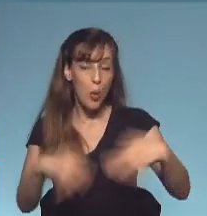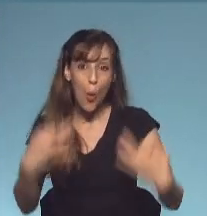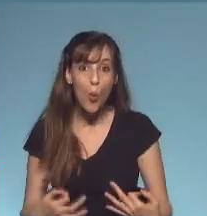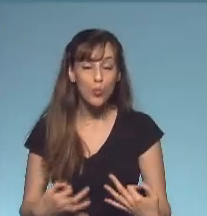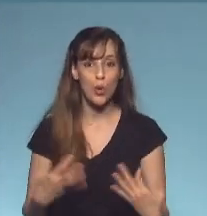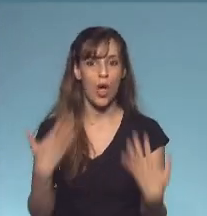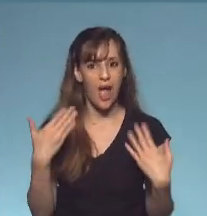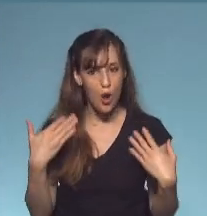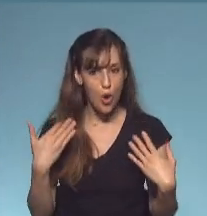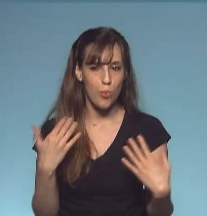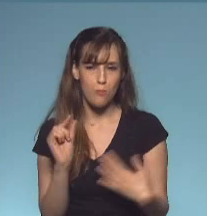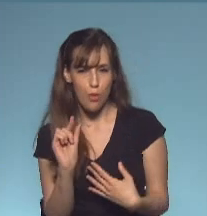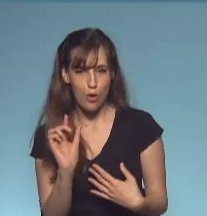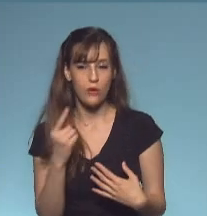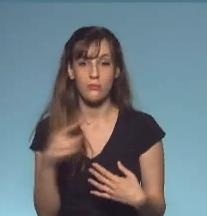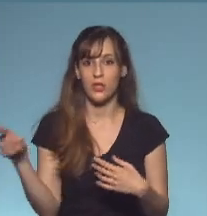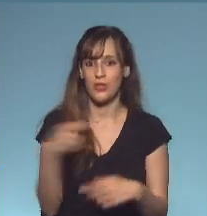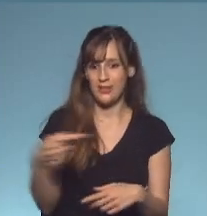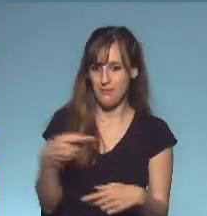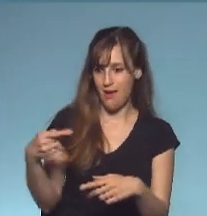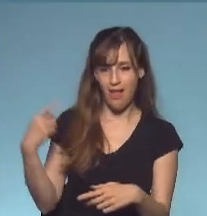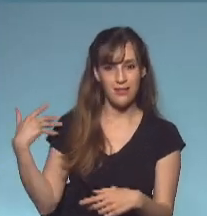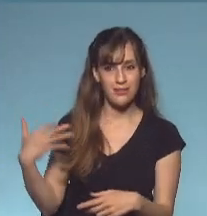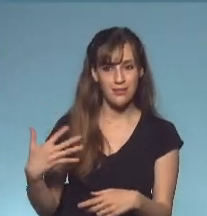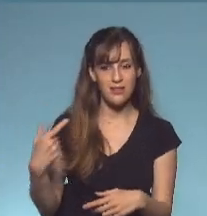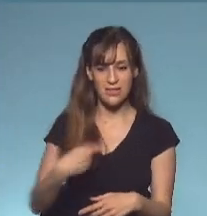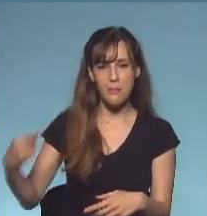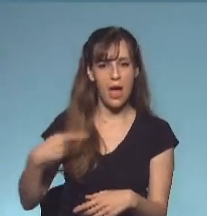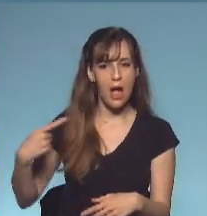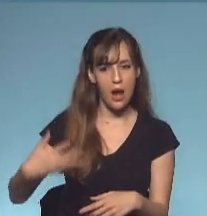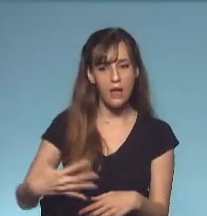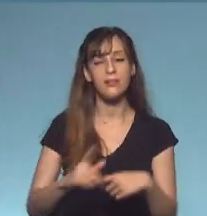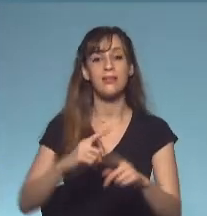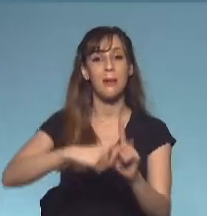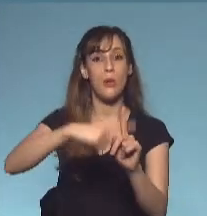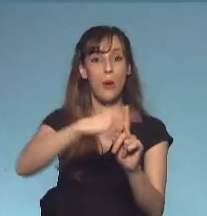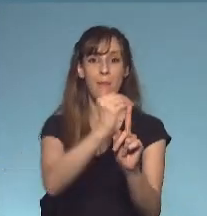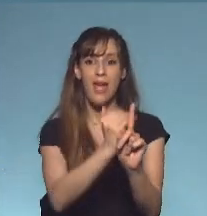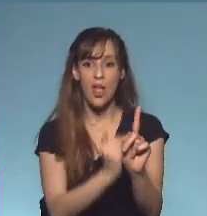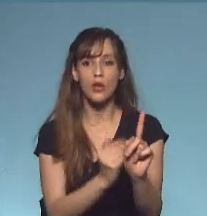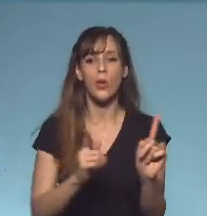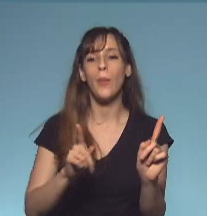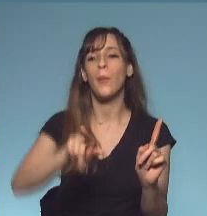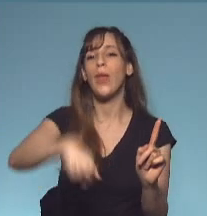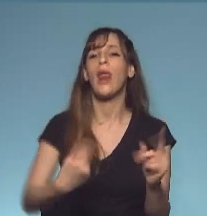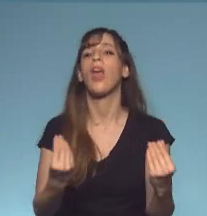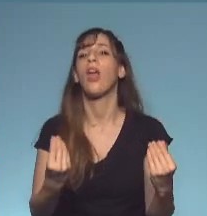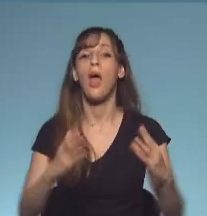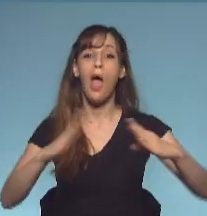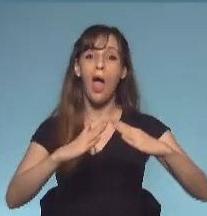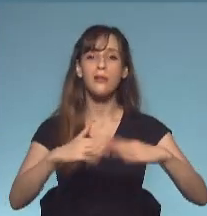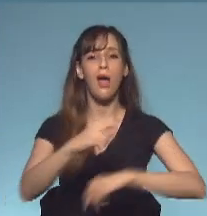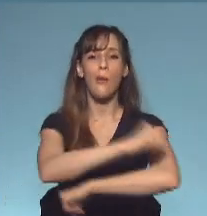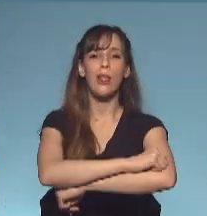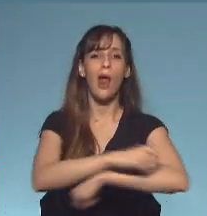pero venimos de alguna semana con ya baja de temperatura, lo cual lleva a cerrar las ventanas, abandonar